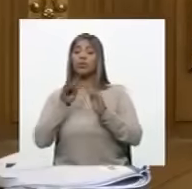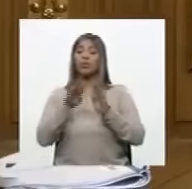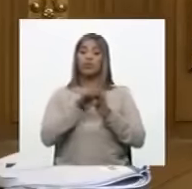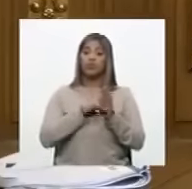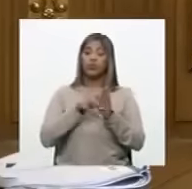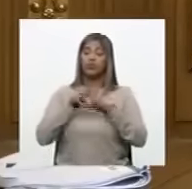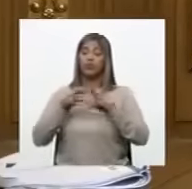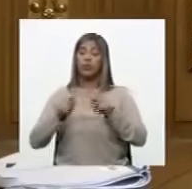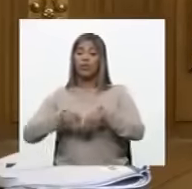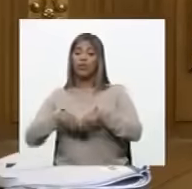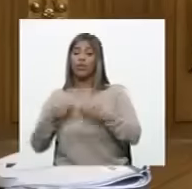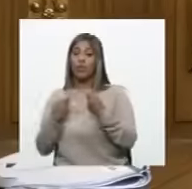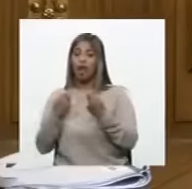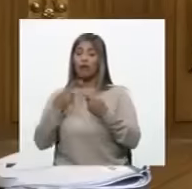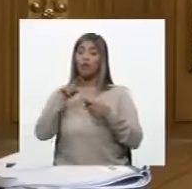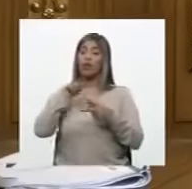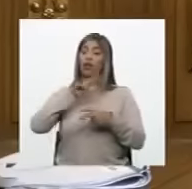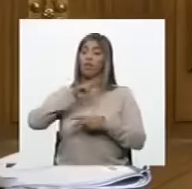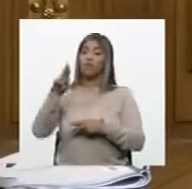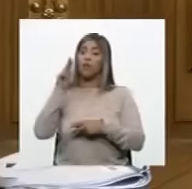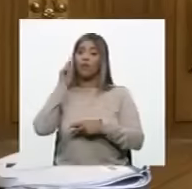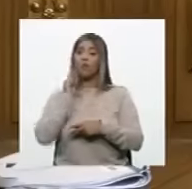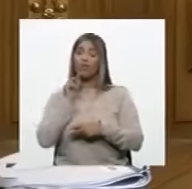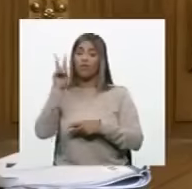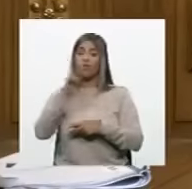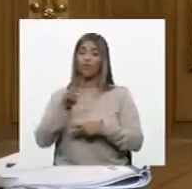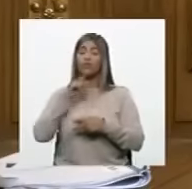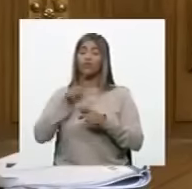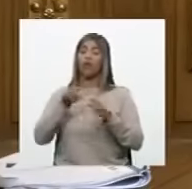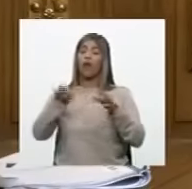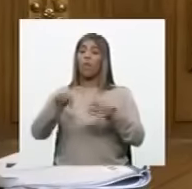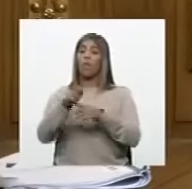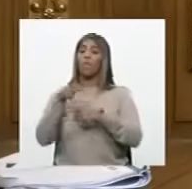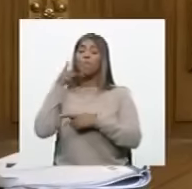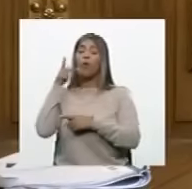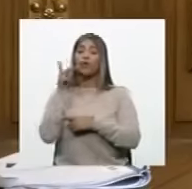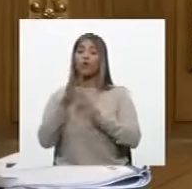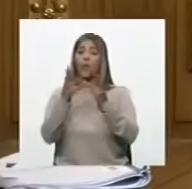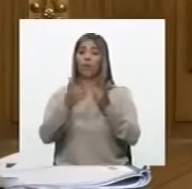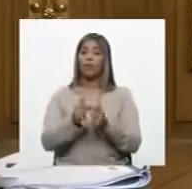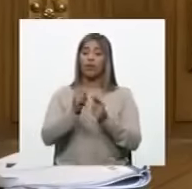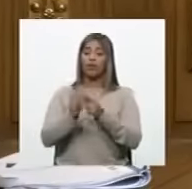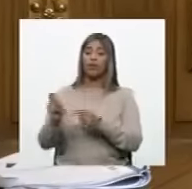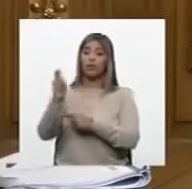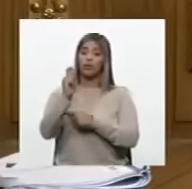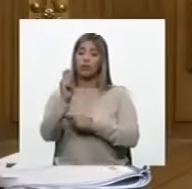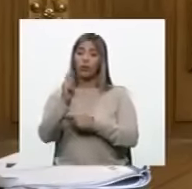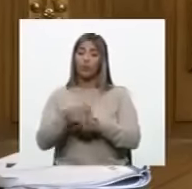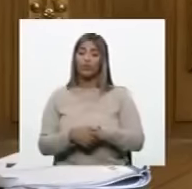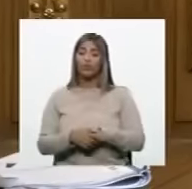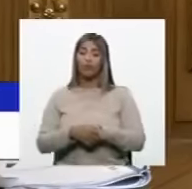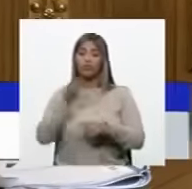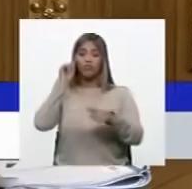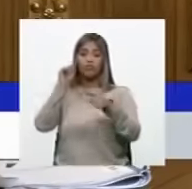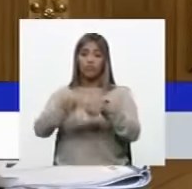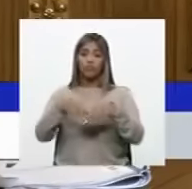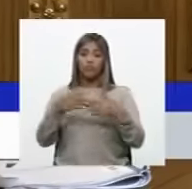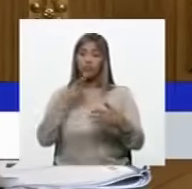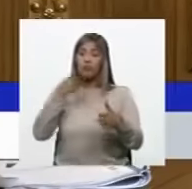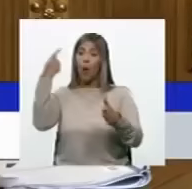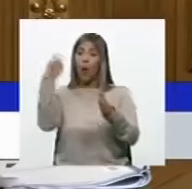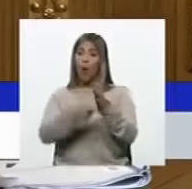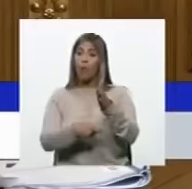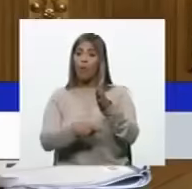innominada por daños y perjuicios a la República ante la Sala Político-Administrativa del Tribunal Supremo de Justicia a los fines de pedir la